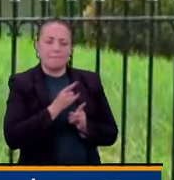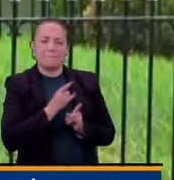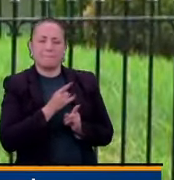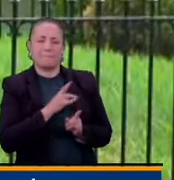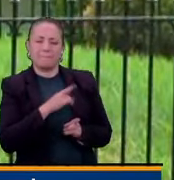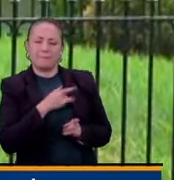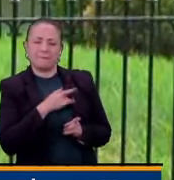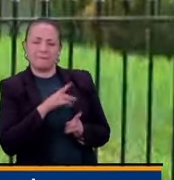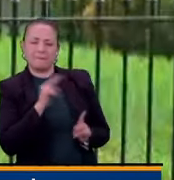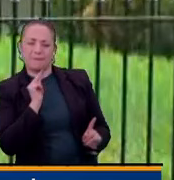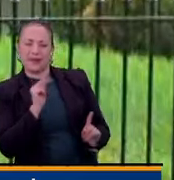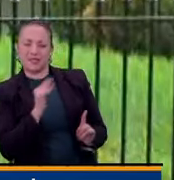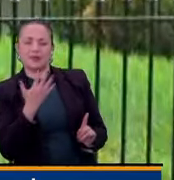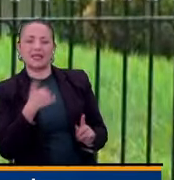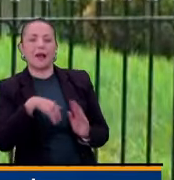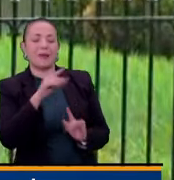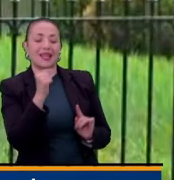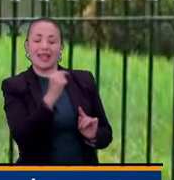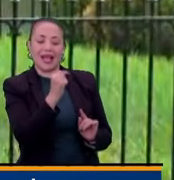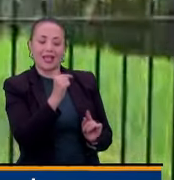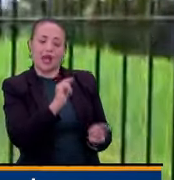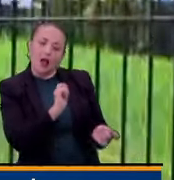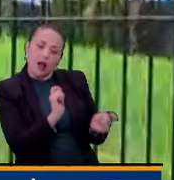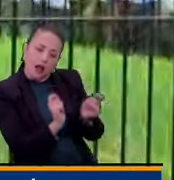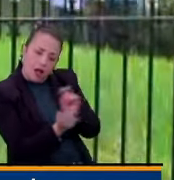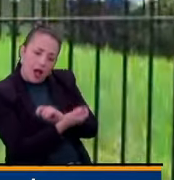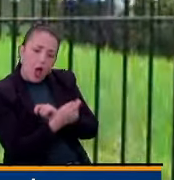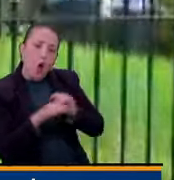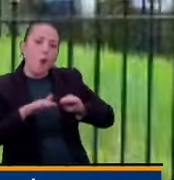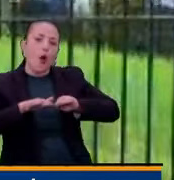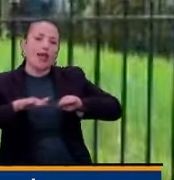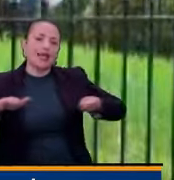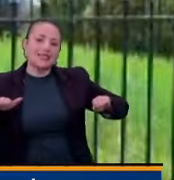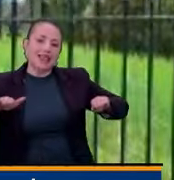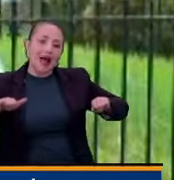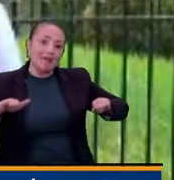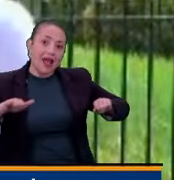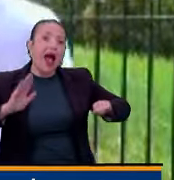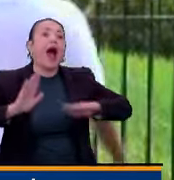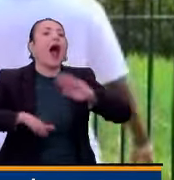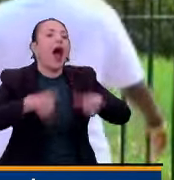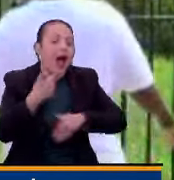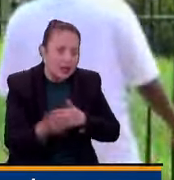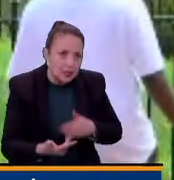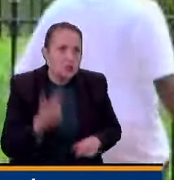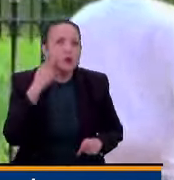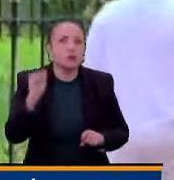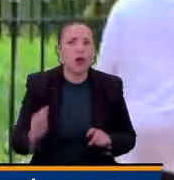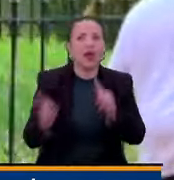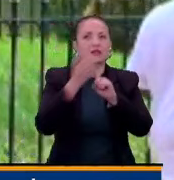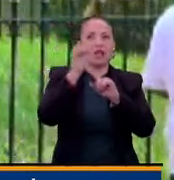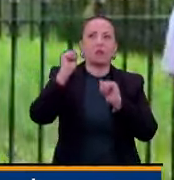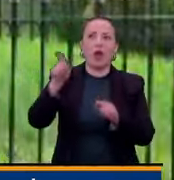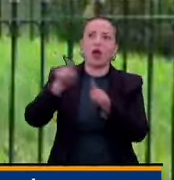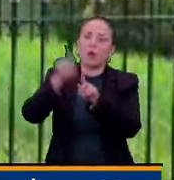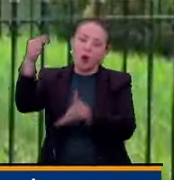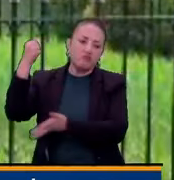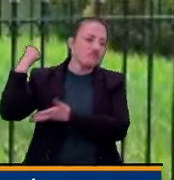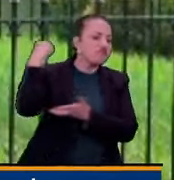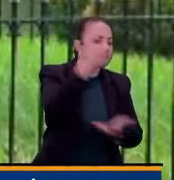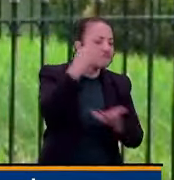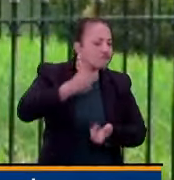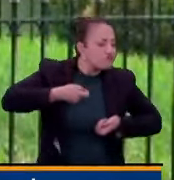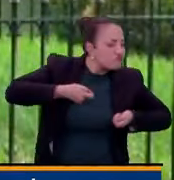a estable. Y una vez eso se cumpliera, pues allí se podría entrar a evaluar si podemos recuperar el grado de inversión. Es decir, por